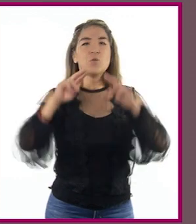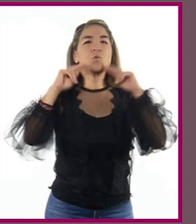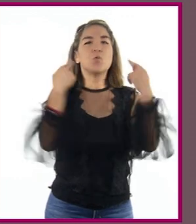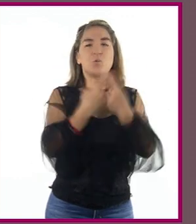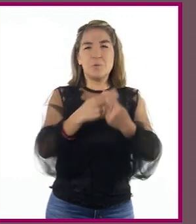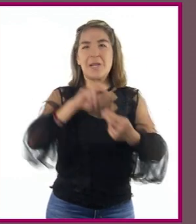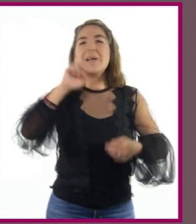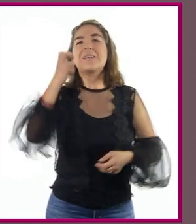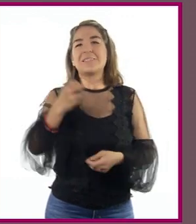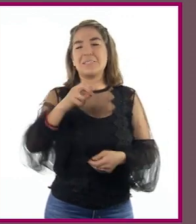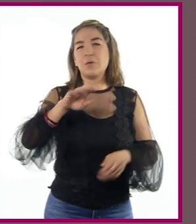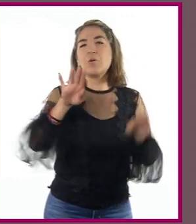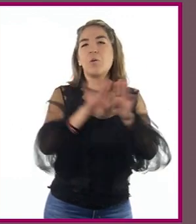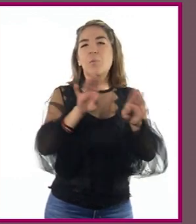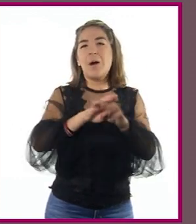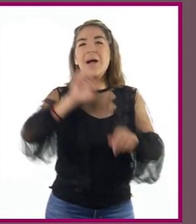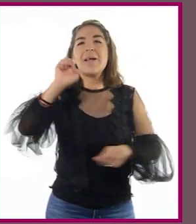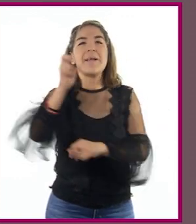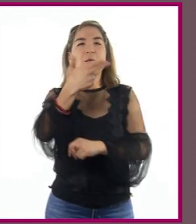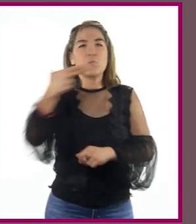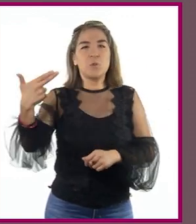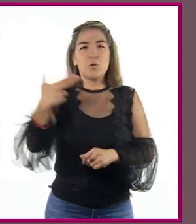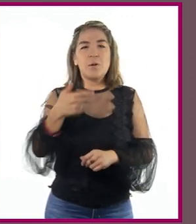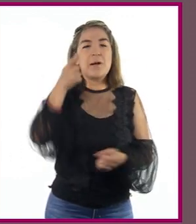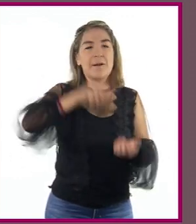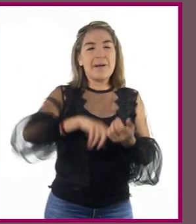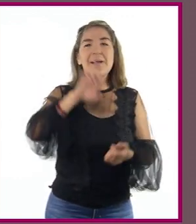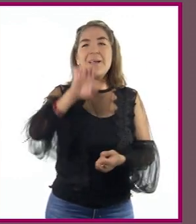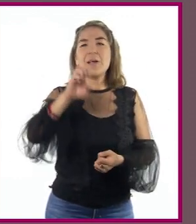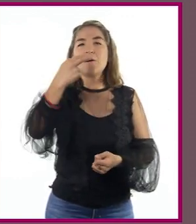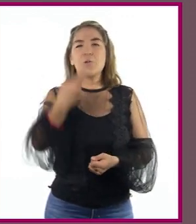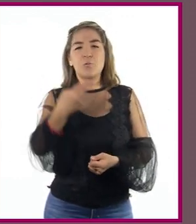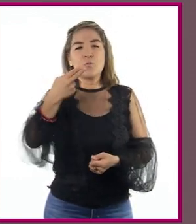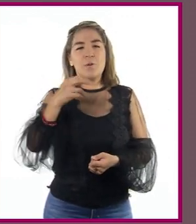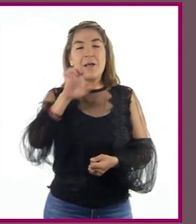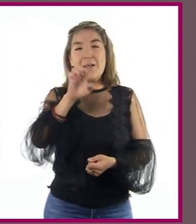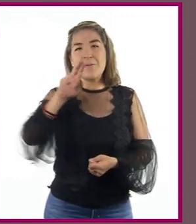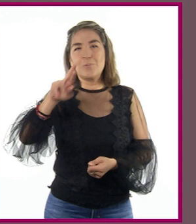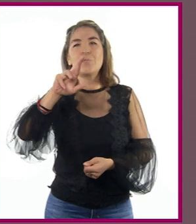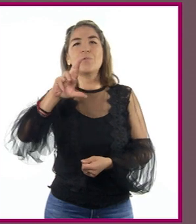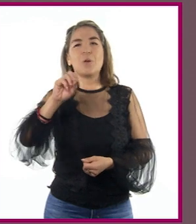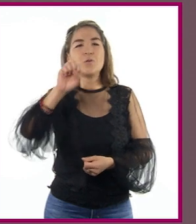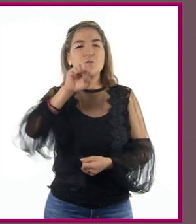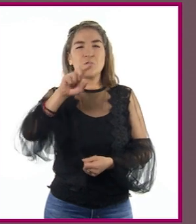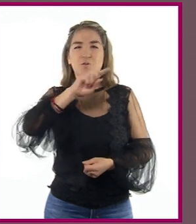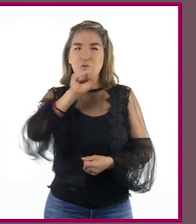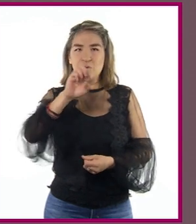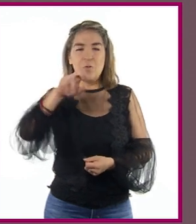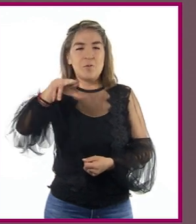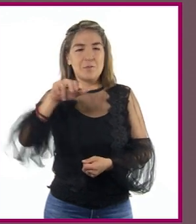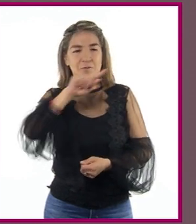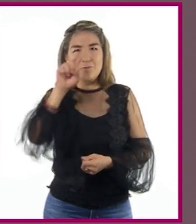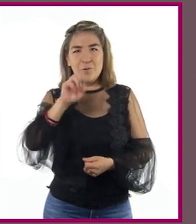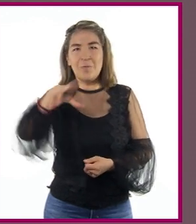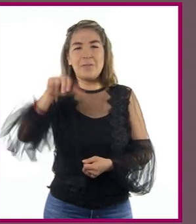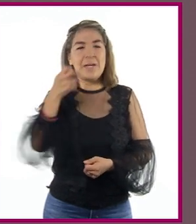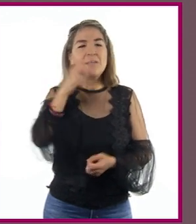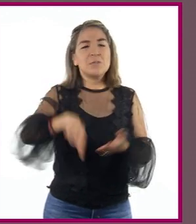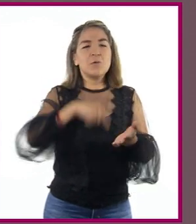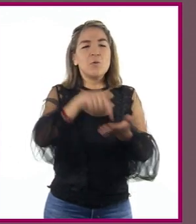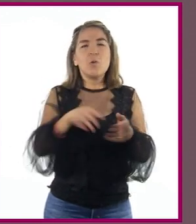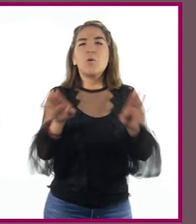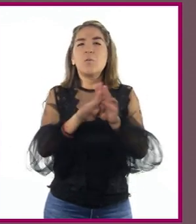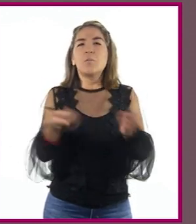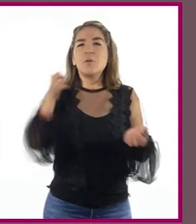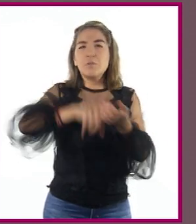del euro, mejor conocida como eurozona. De 19 de estos 27 países que